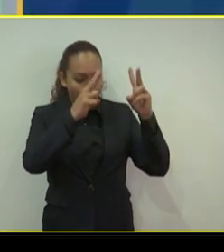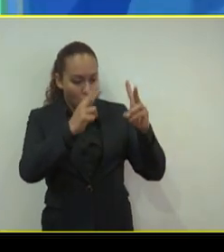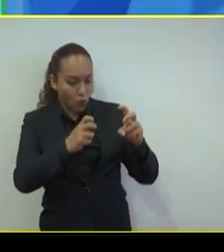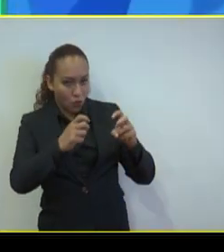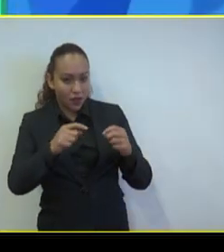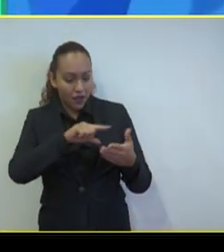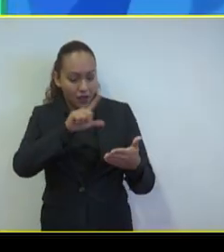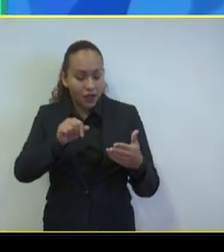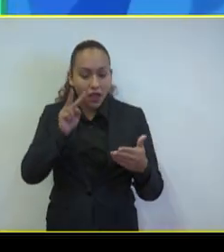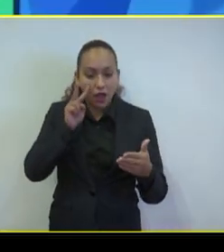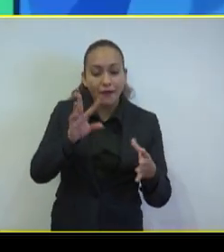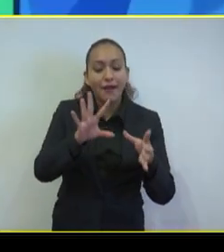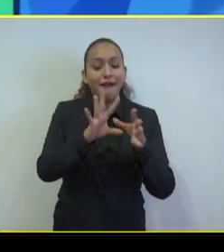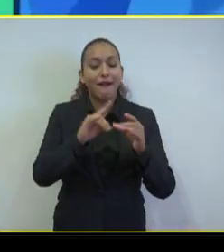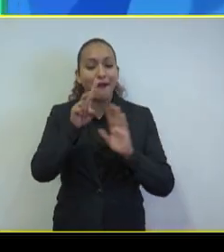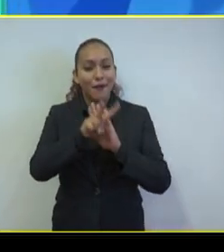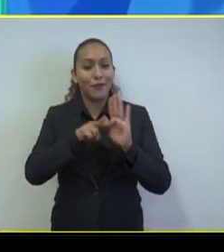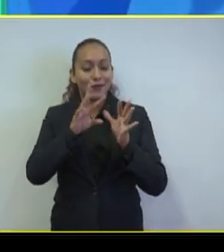la seña de ese elemento.